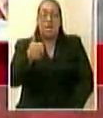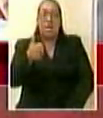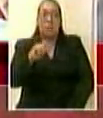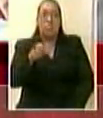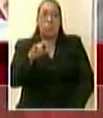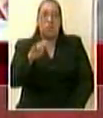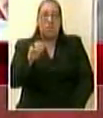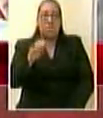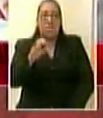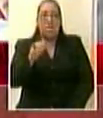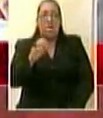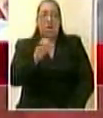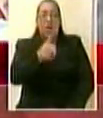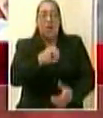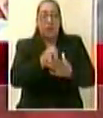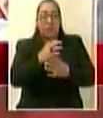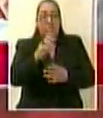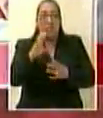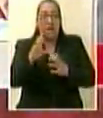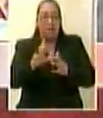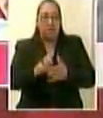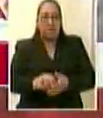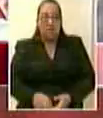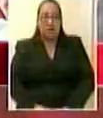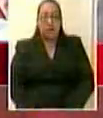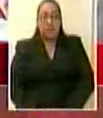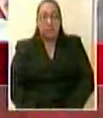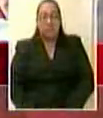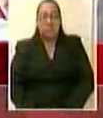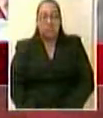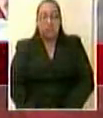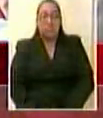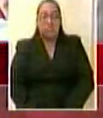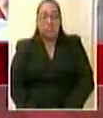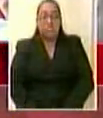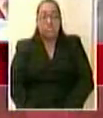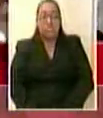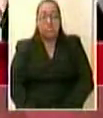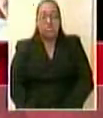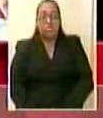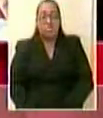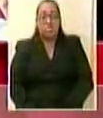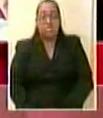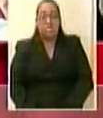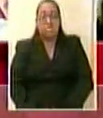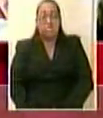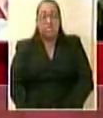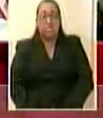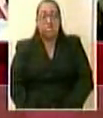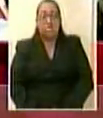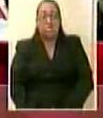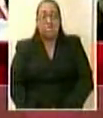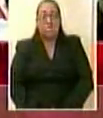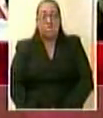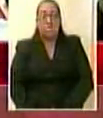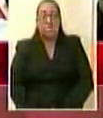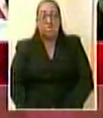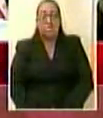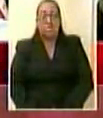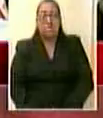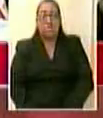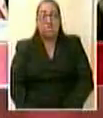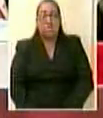Apurímac, Arequipa, La Paz, etc., en la época virreinal. Mediante